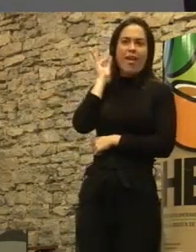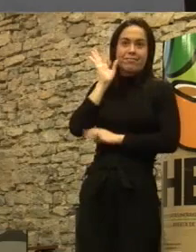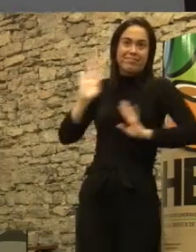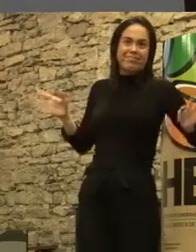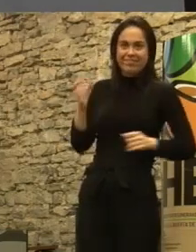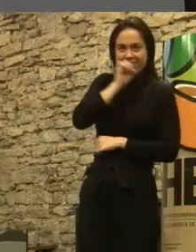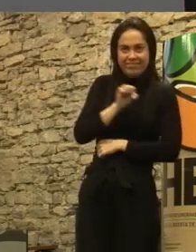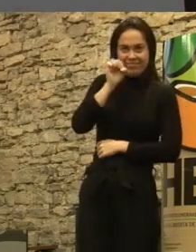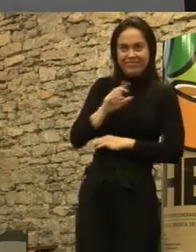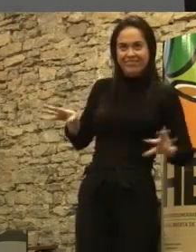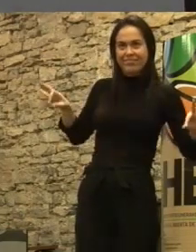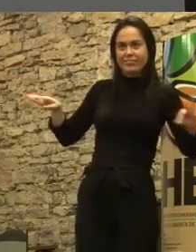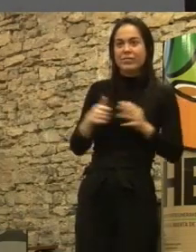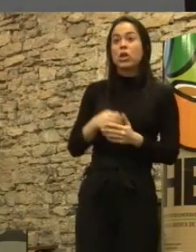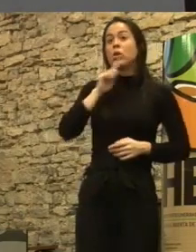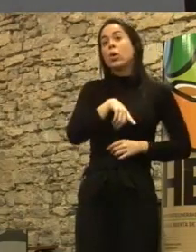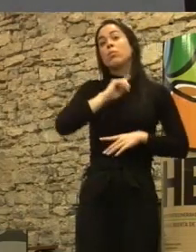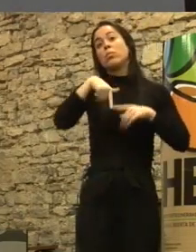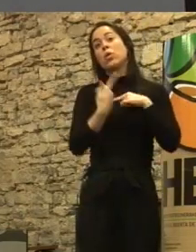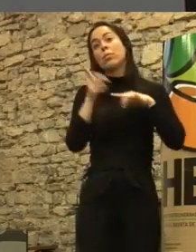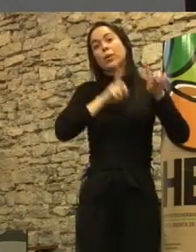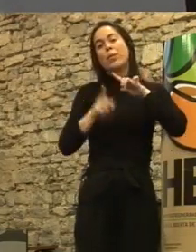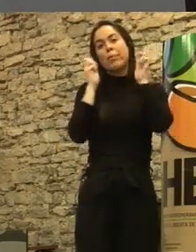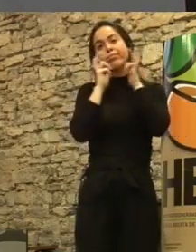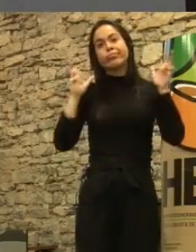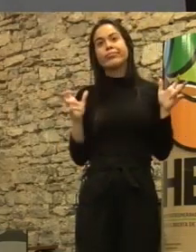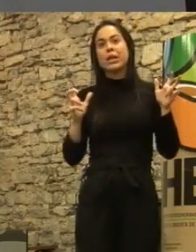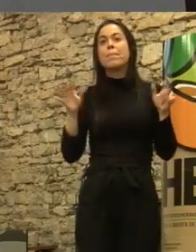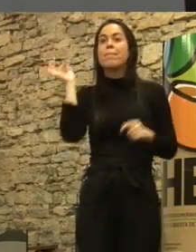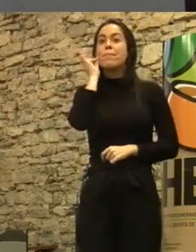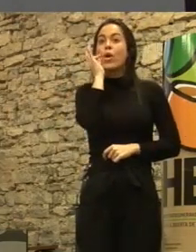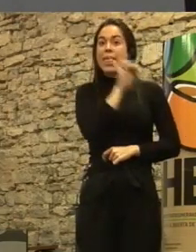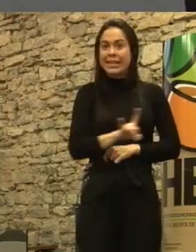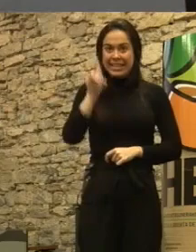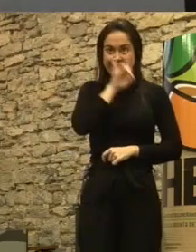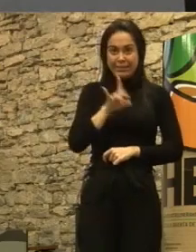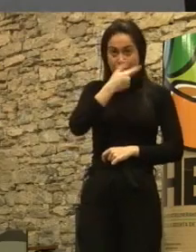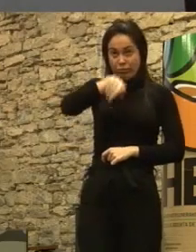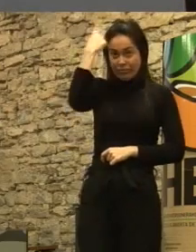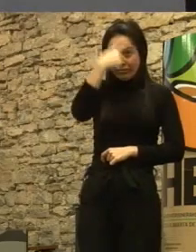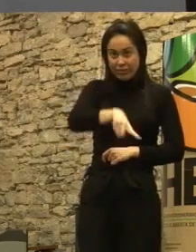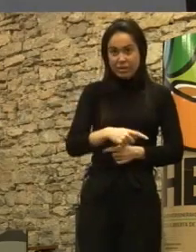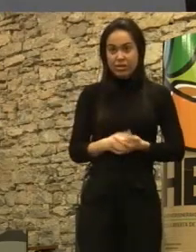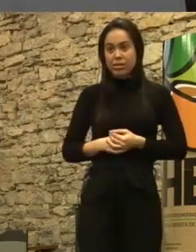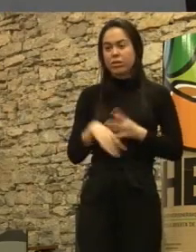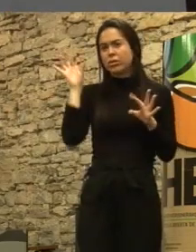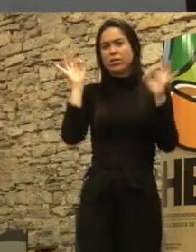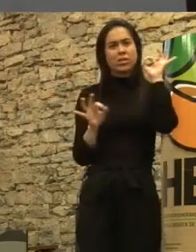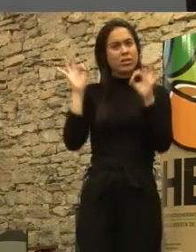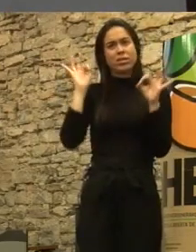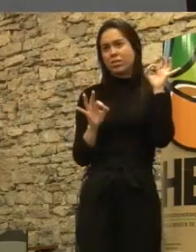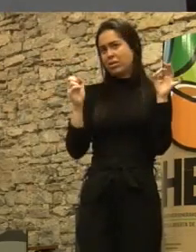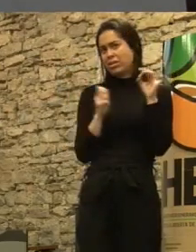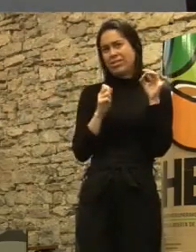Vale. Y luego está el problema de la obesidad en mujeres negras, que como sabéis, tienen el mayor ratio de obesidad de todas